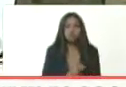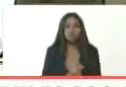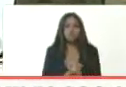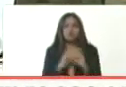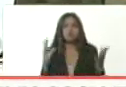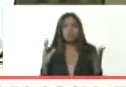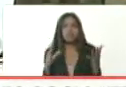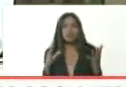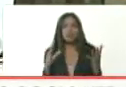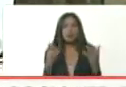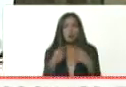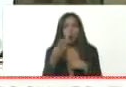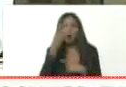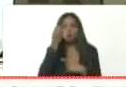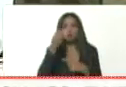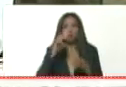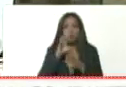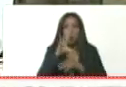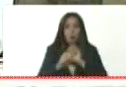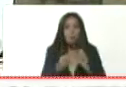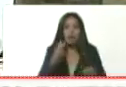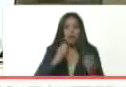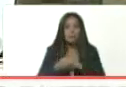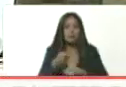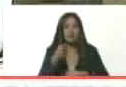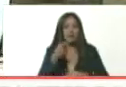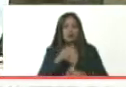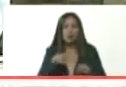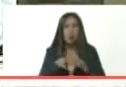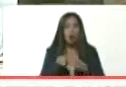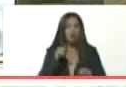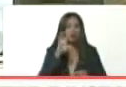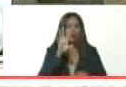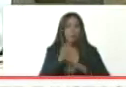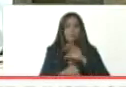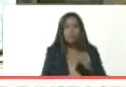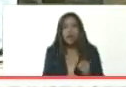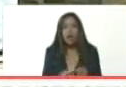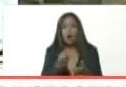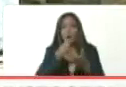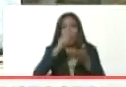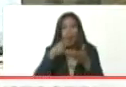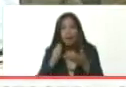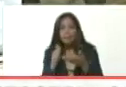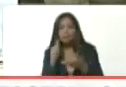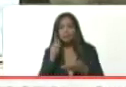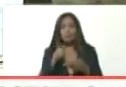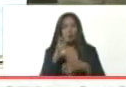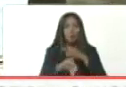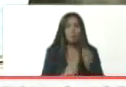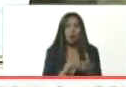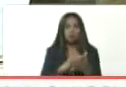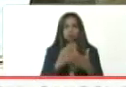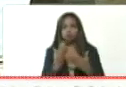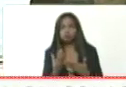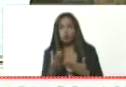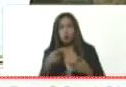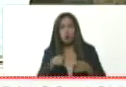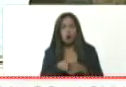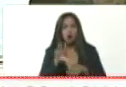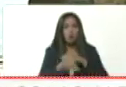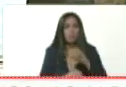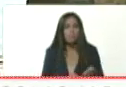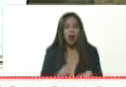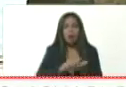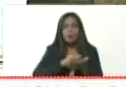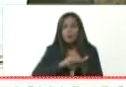tiene que sacarse un ojo de la cara para comprar una caja de creyones para comprar unos lápices para comprar un cuaderno para comprar una